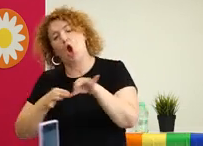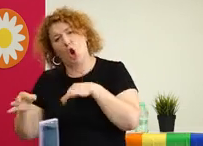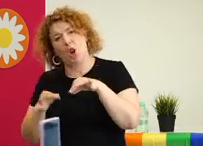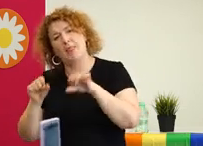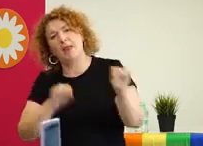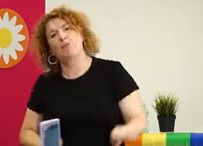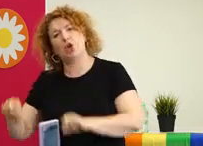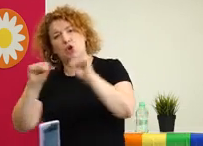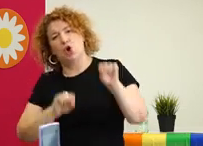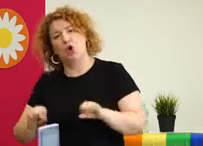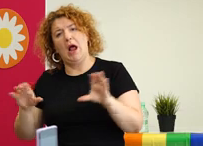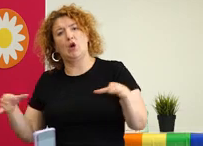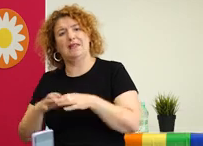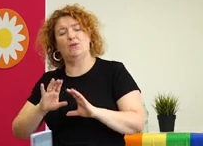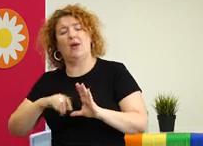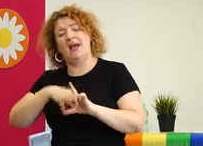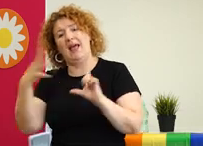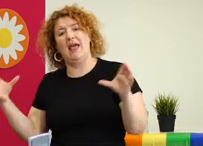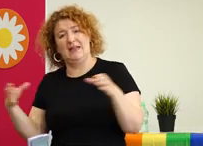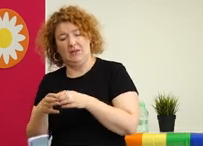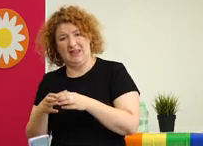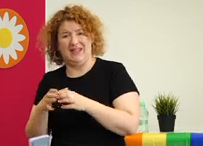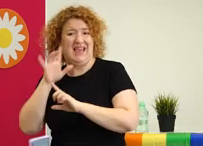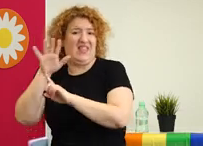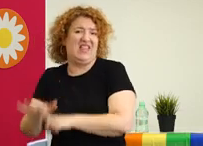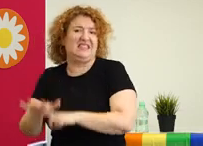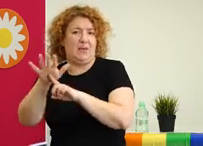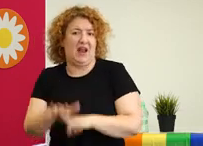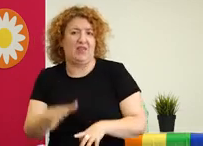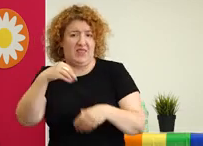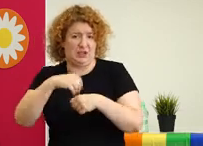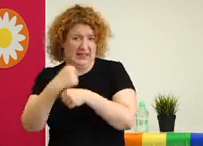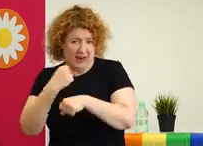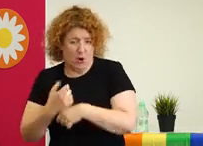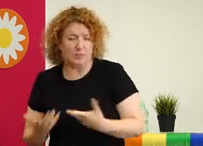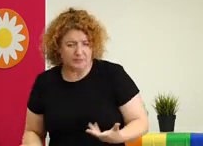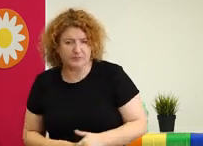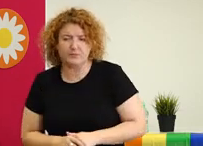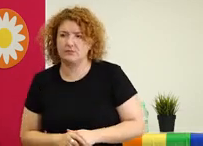para proteger al colectivo LGTBI de las discriminaciones en los centros de trabajo.